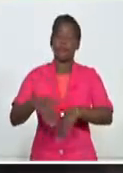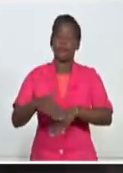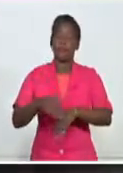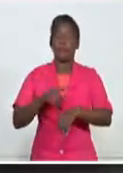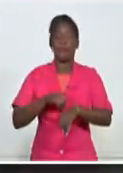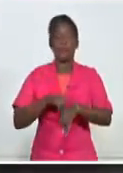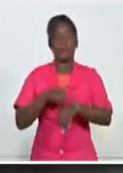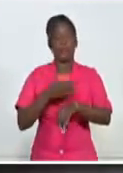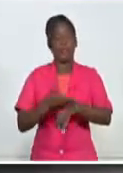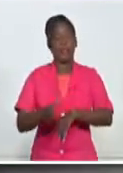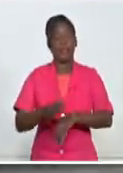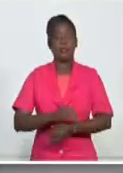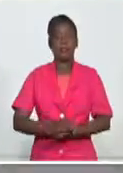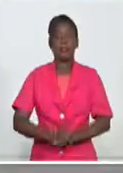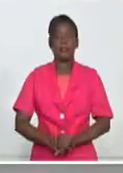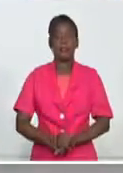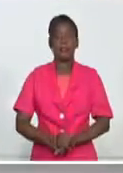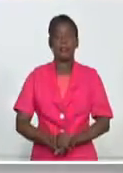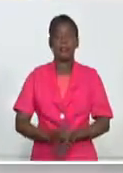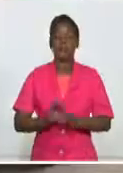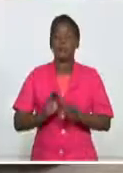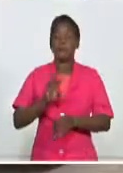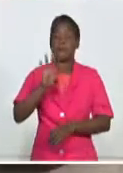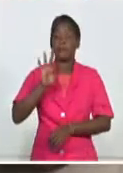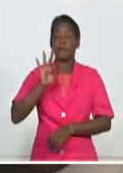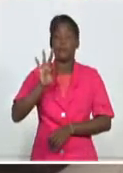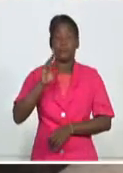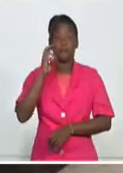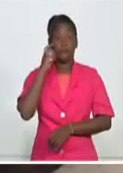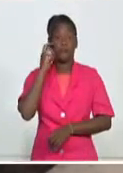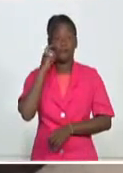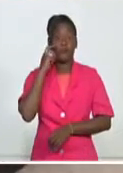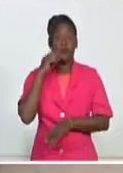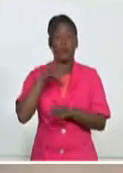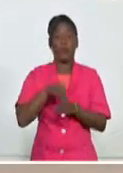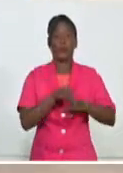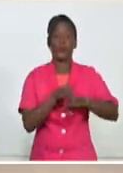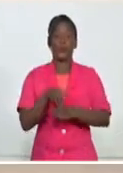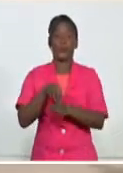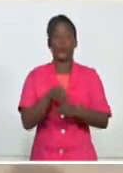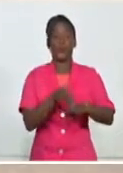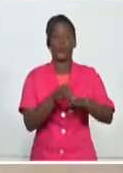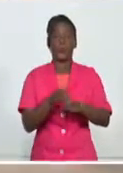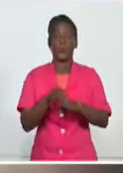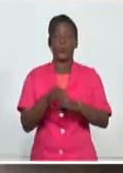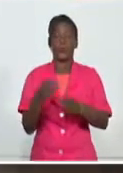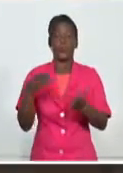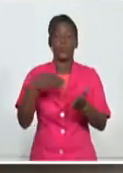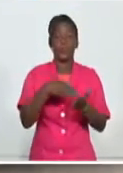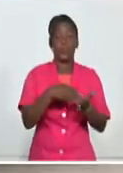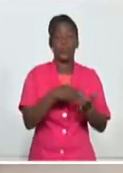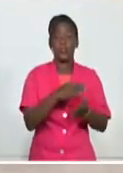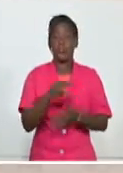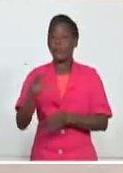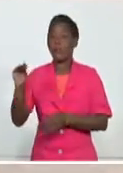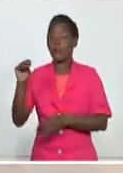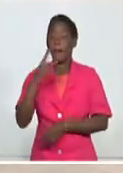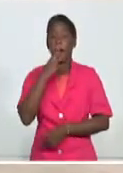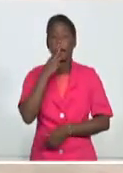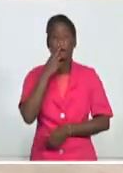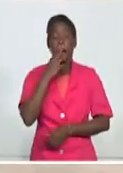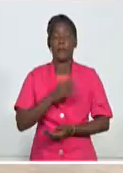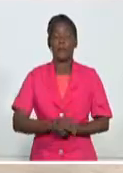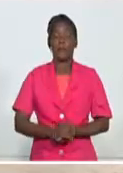recorrido de las diferentes rutas garantizando en tiempo la llegada y salida del personal de salud un total de 2.000 trabajadores y pacientes son